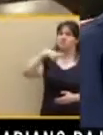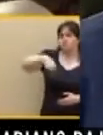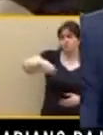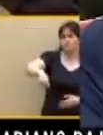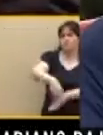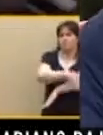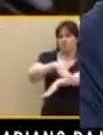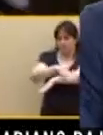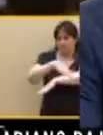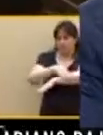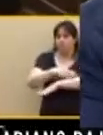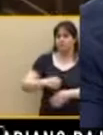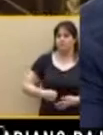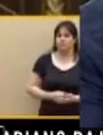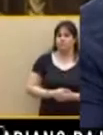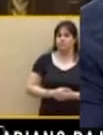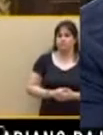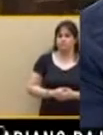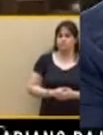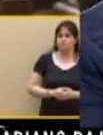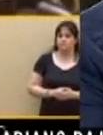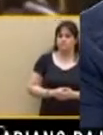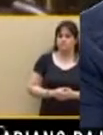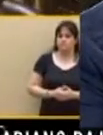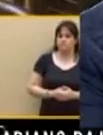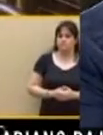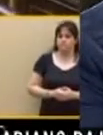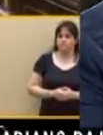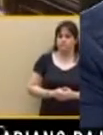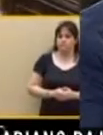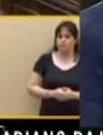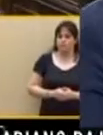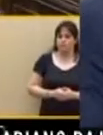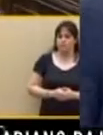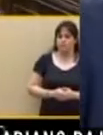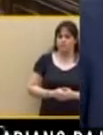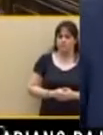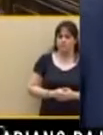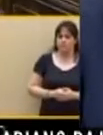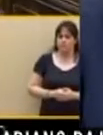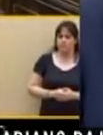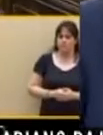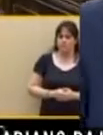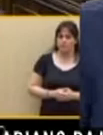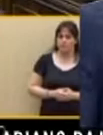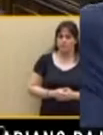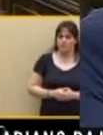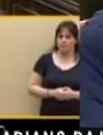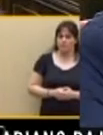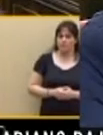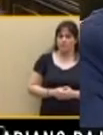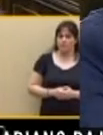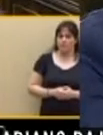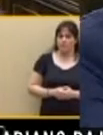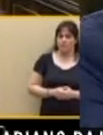facultad sí pero qué precaria gana 700 euros está emigrada este movimiento copas en londres digamos que